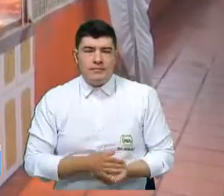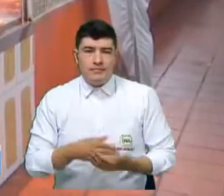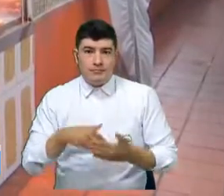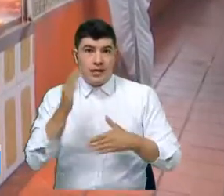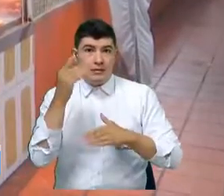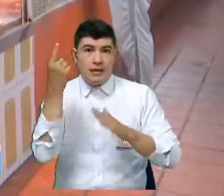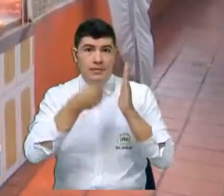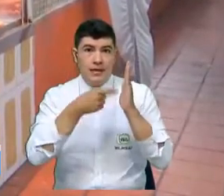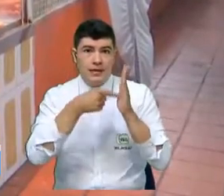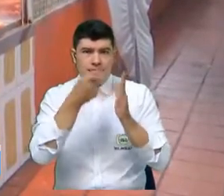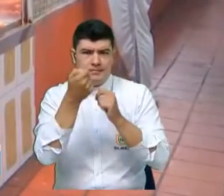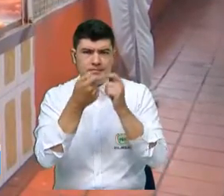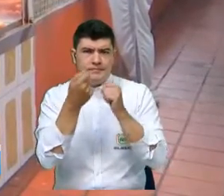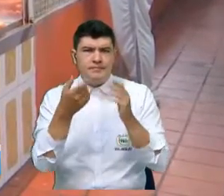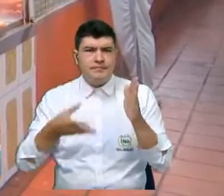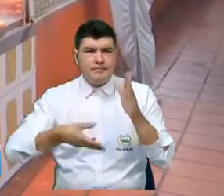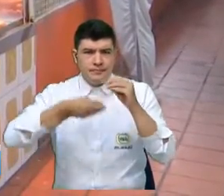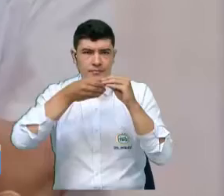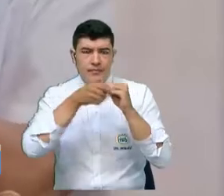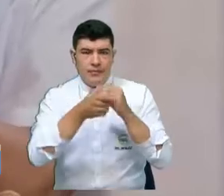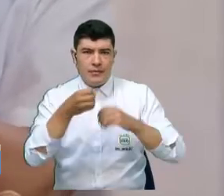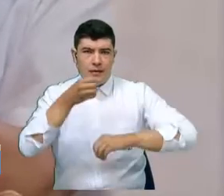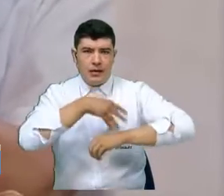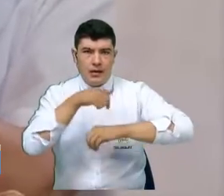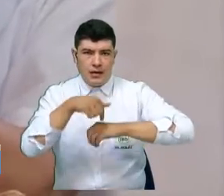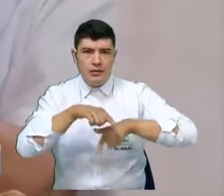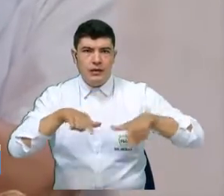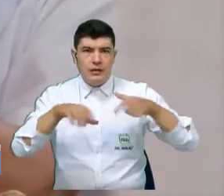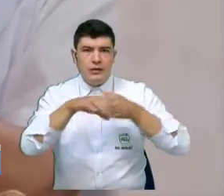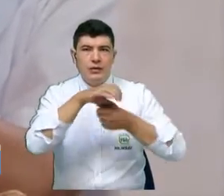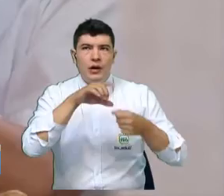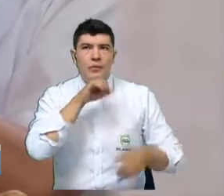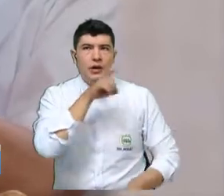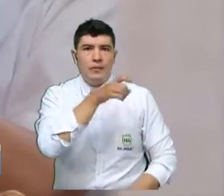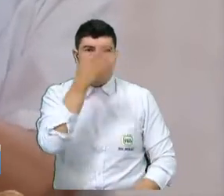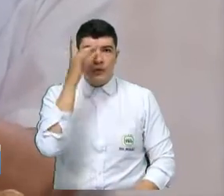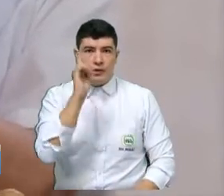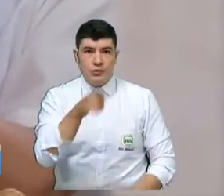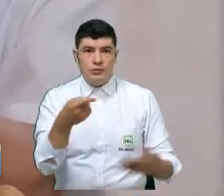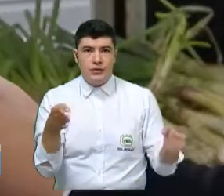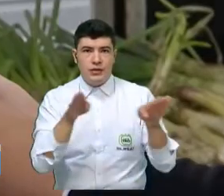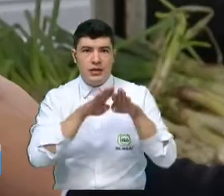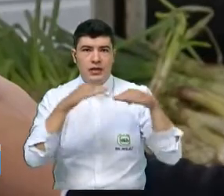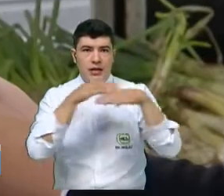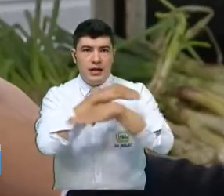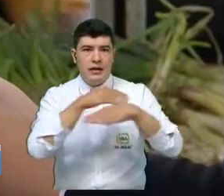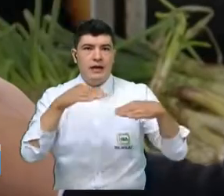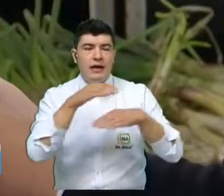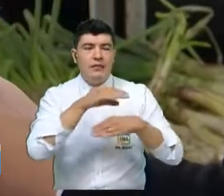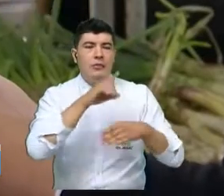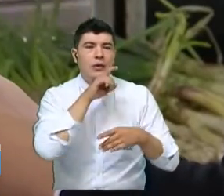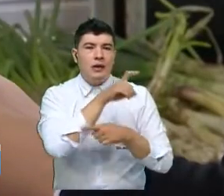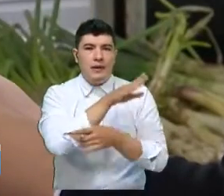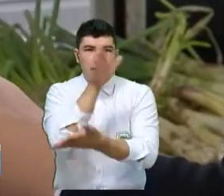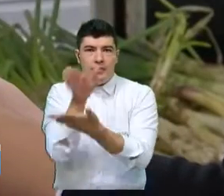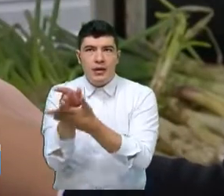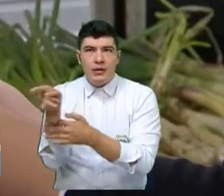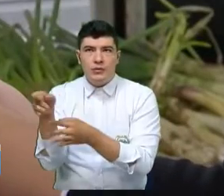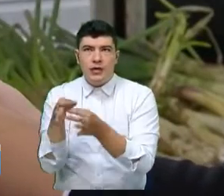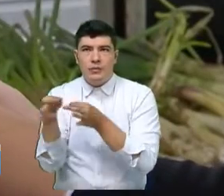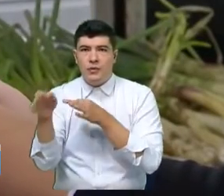hasta 1.000 pesos en las plazas de mercado de Bucaramanga por el cierre de la vía que comunica a San Gil. Que les ha tocado